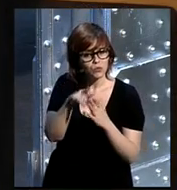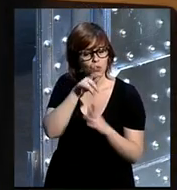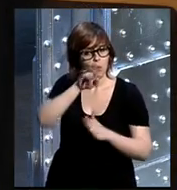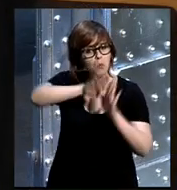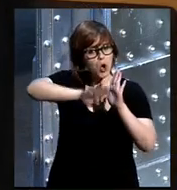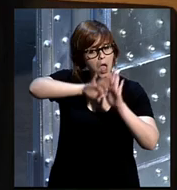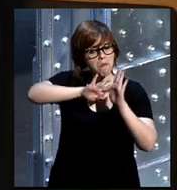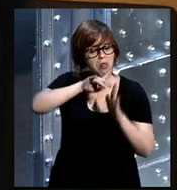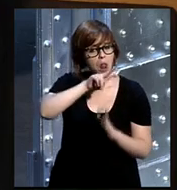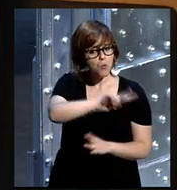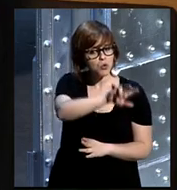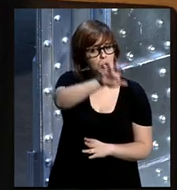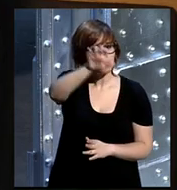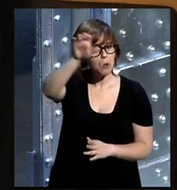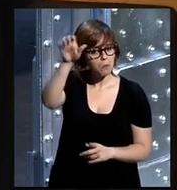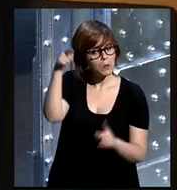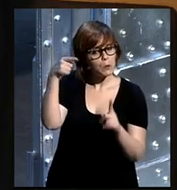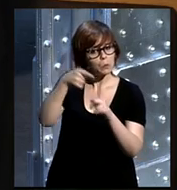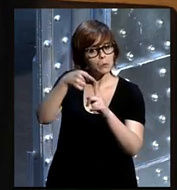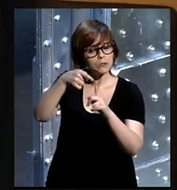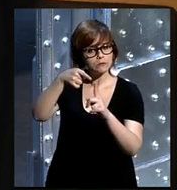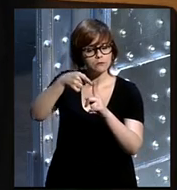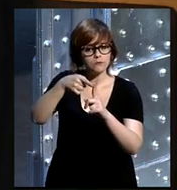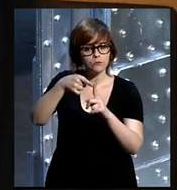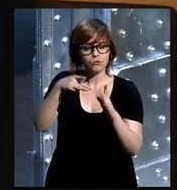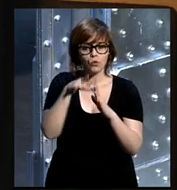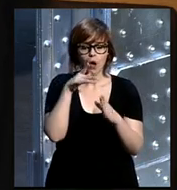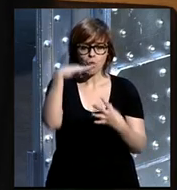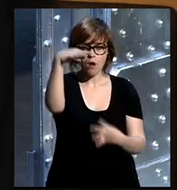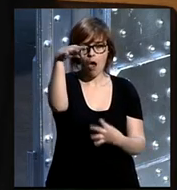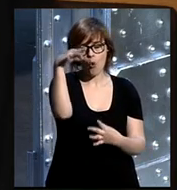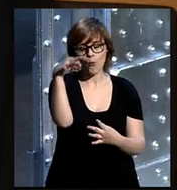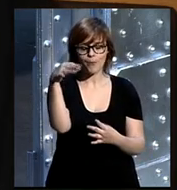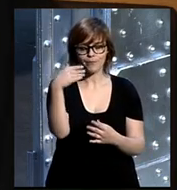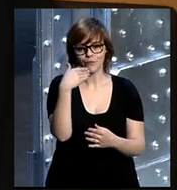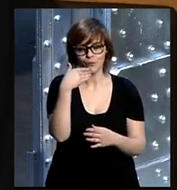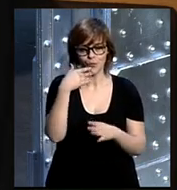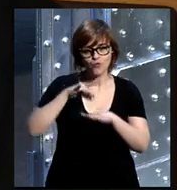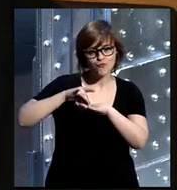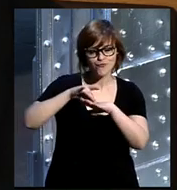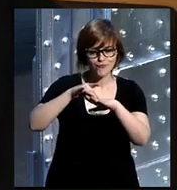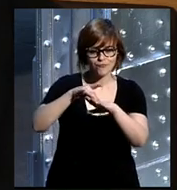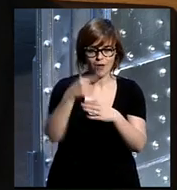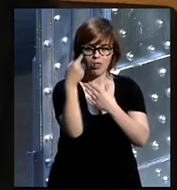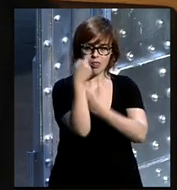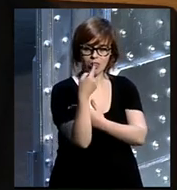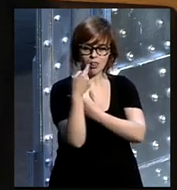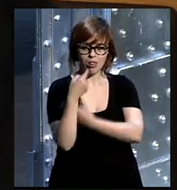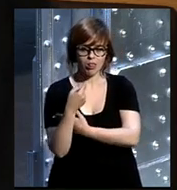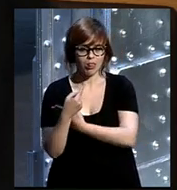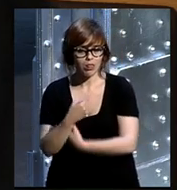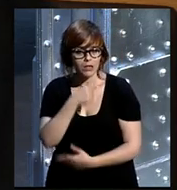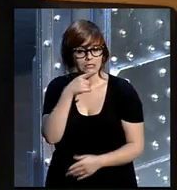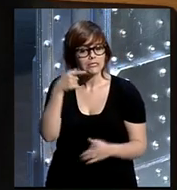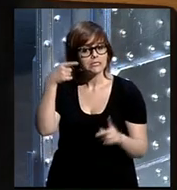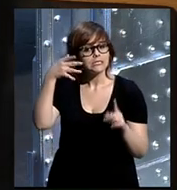Europea para desarrollar una hoja de ruta para poder, en poco